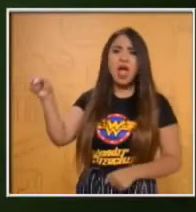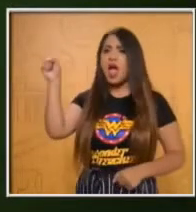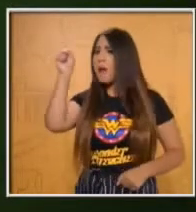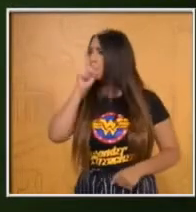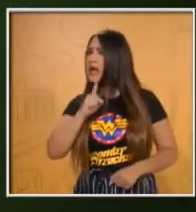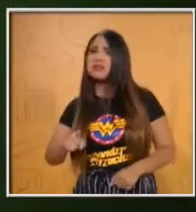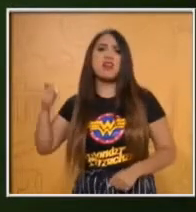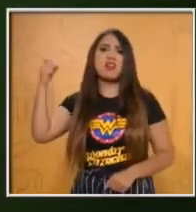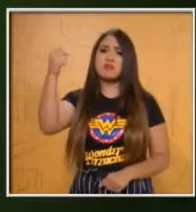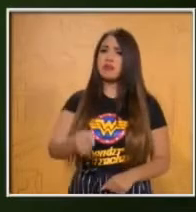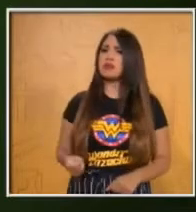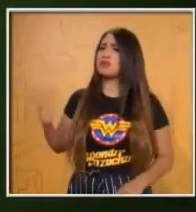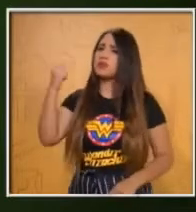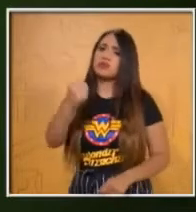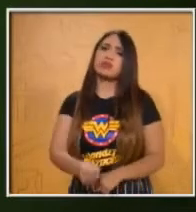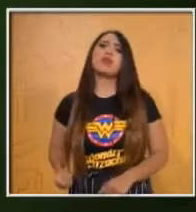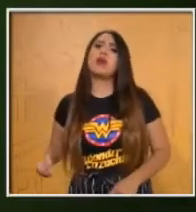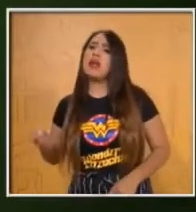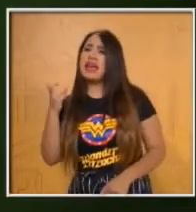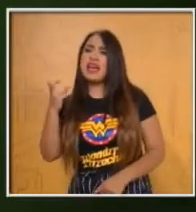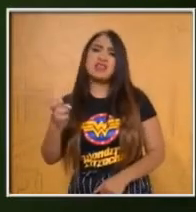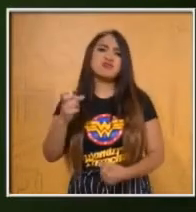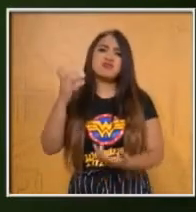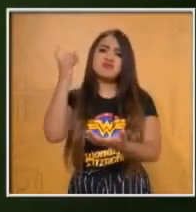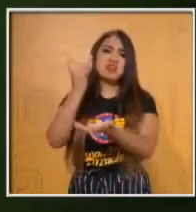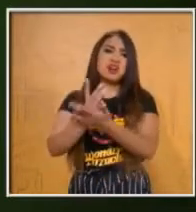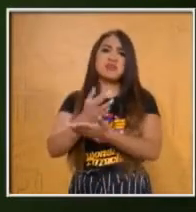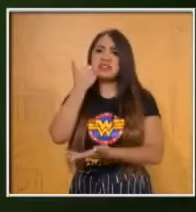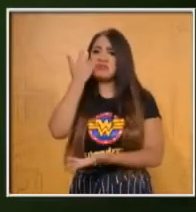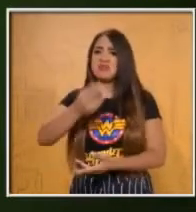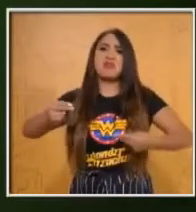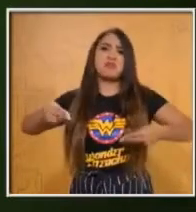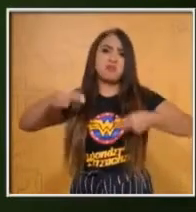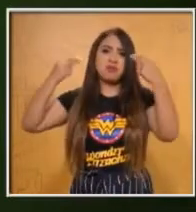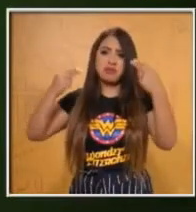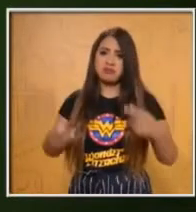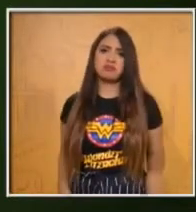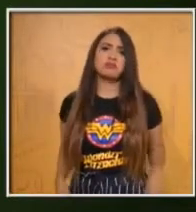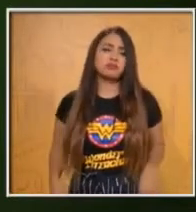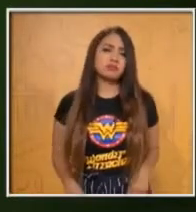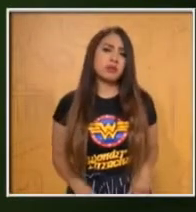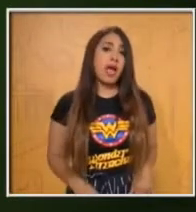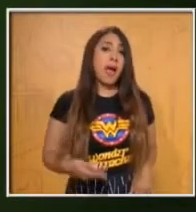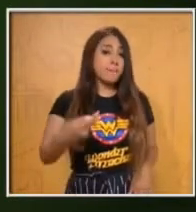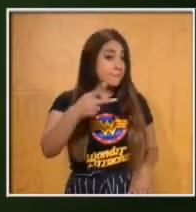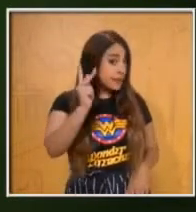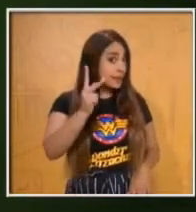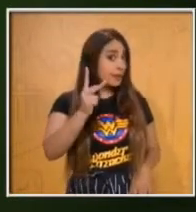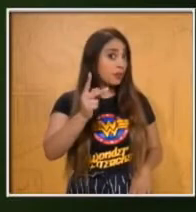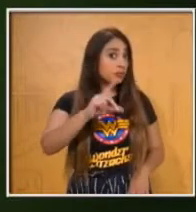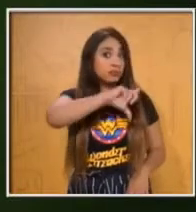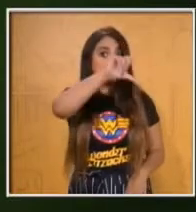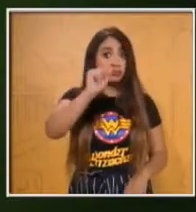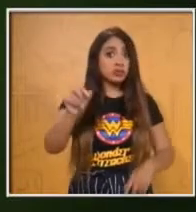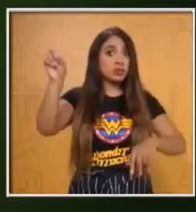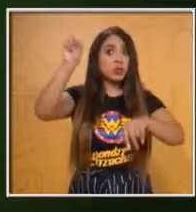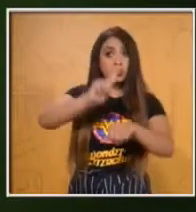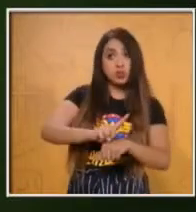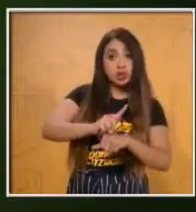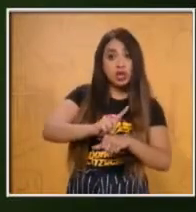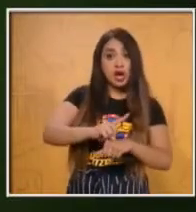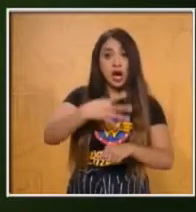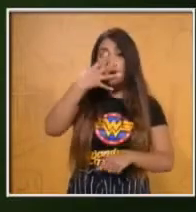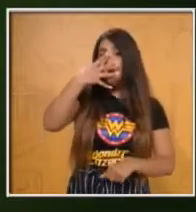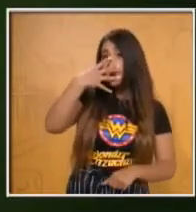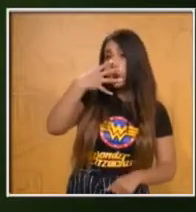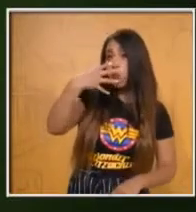pastorcito solo lo hacía para reírse de ellos. Pero sucedió que un día un